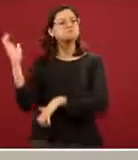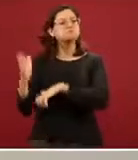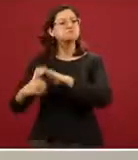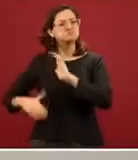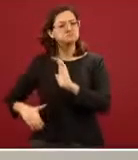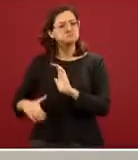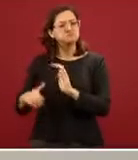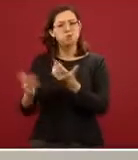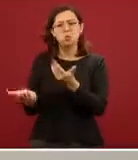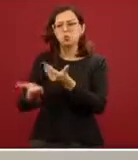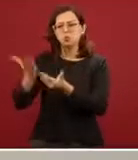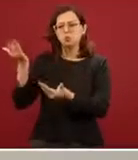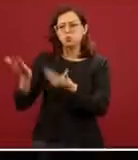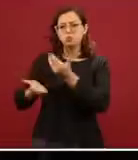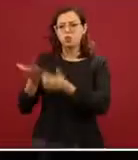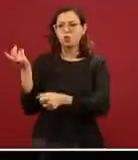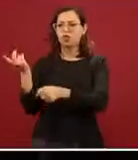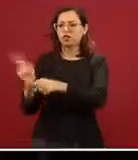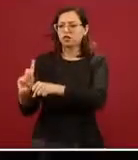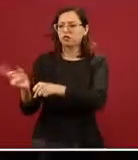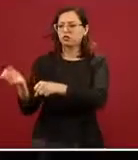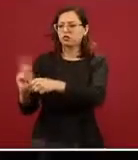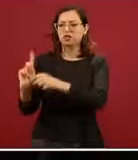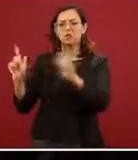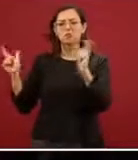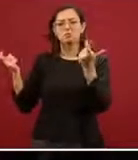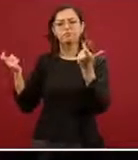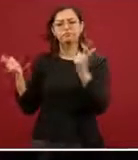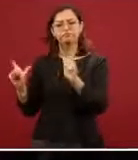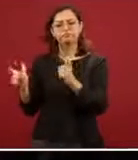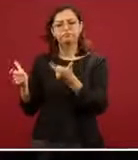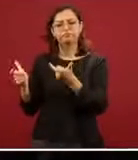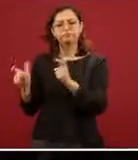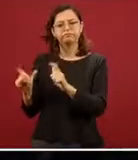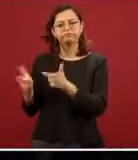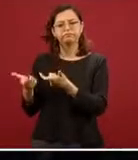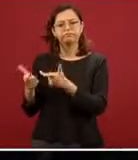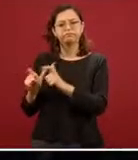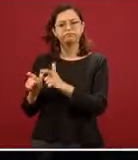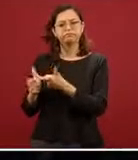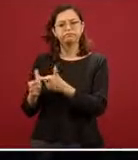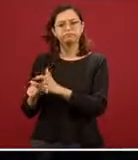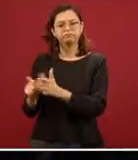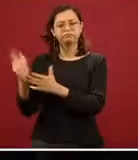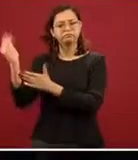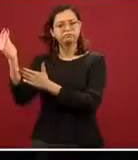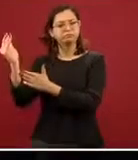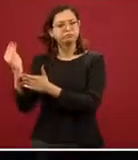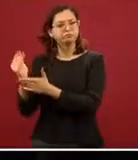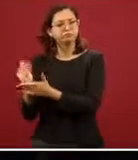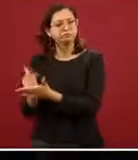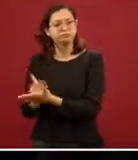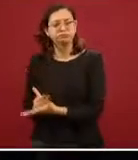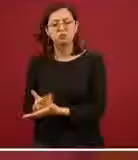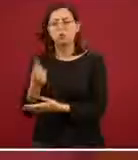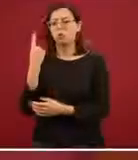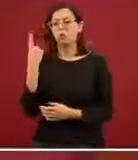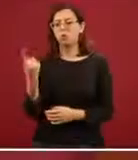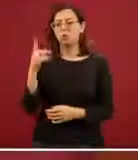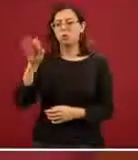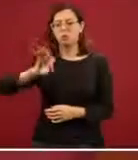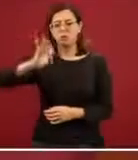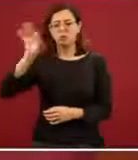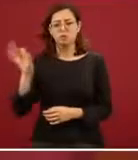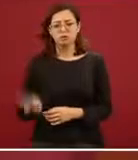casos, pero el número de casos diarios es muy por debajo de lo que había originalmente, es menos del 1% de los